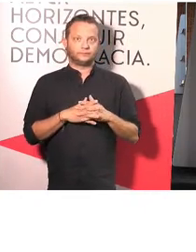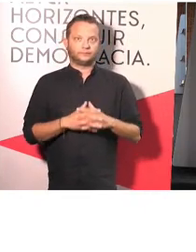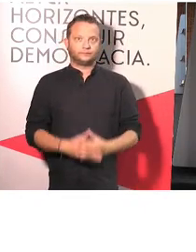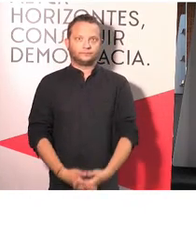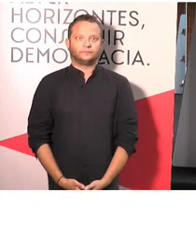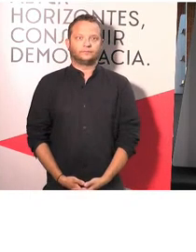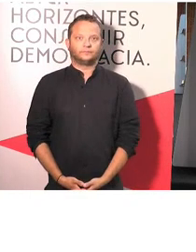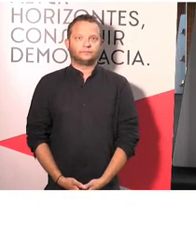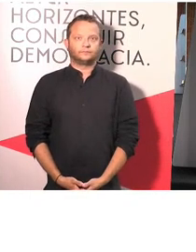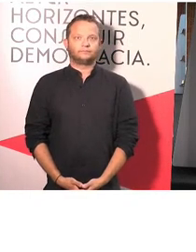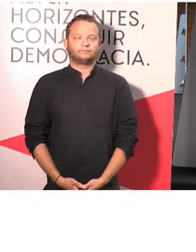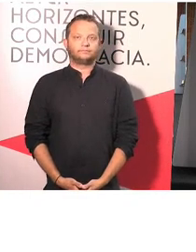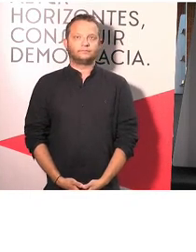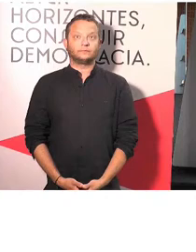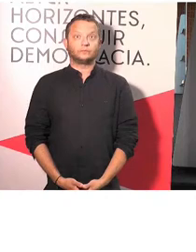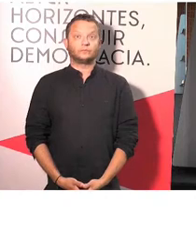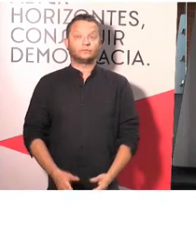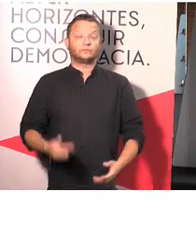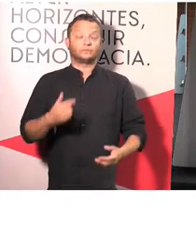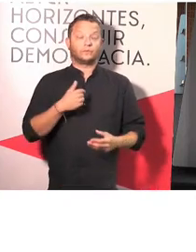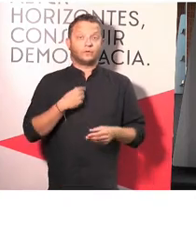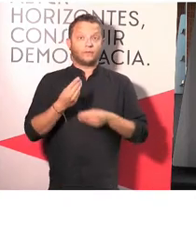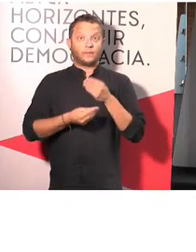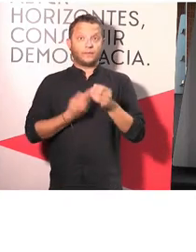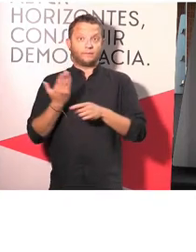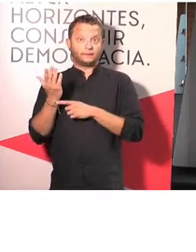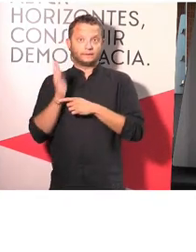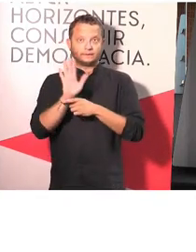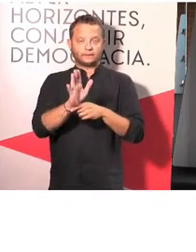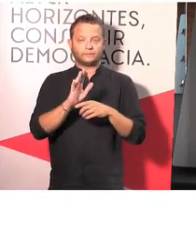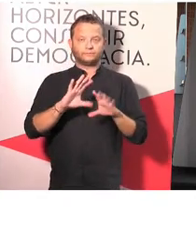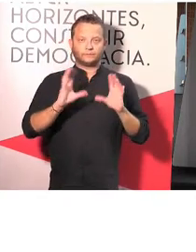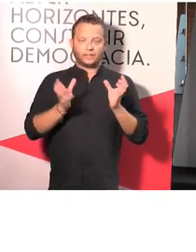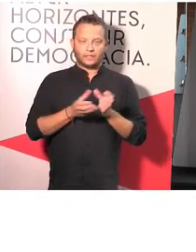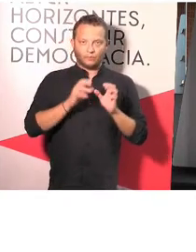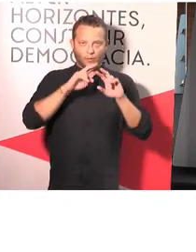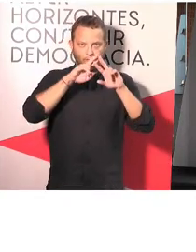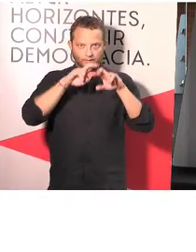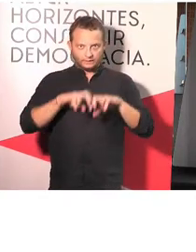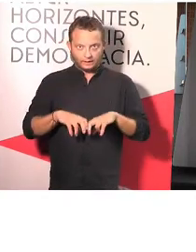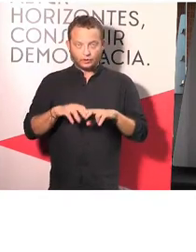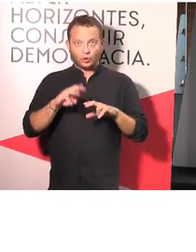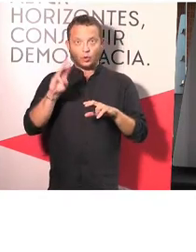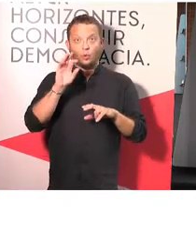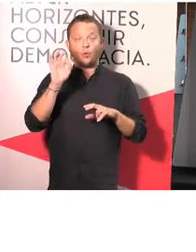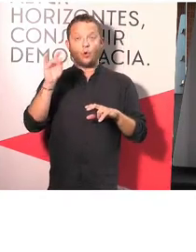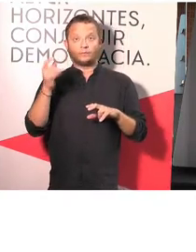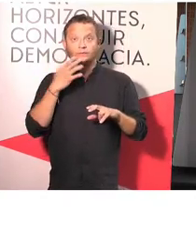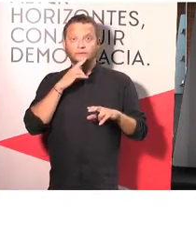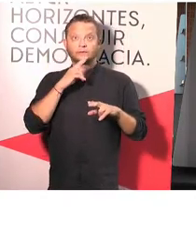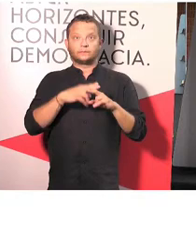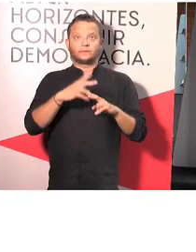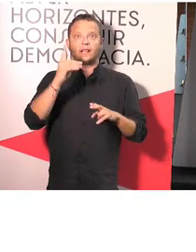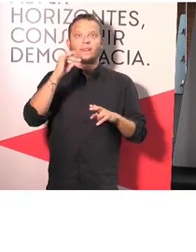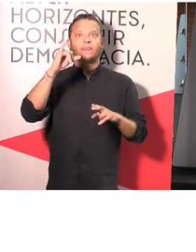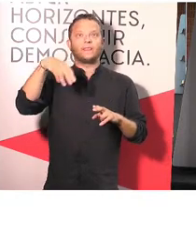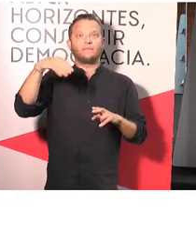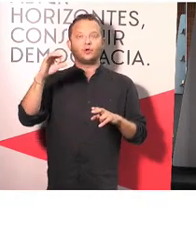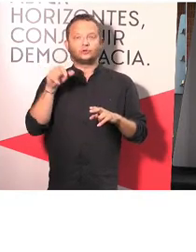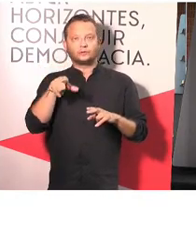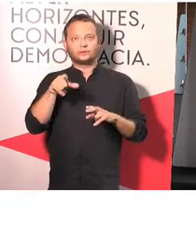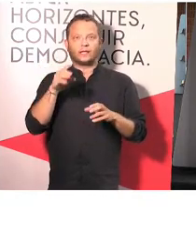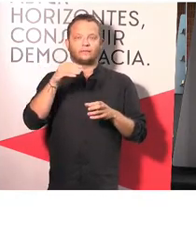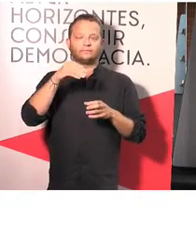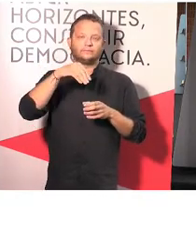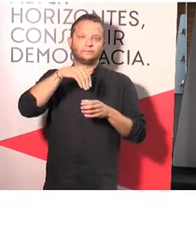esta presentación. Lo que voy a presentar es parte de un equipo de investigación de la UOC que se llama Demons, que